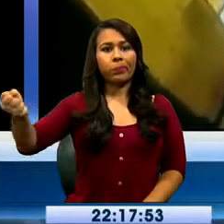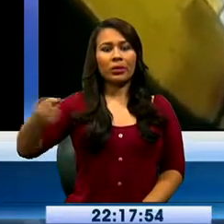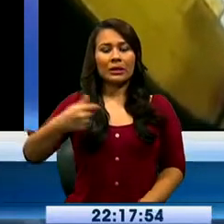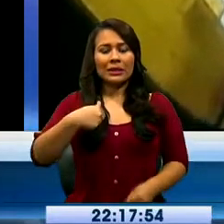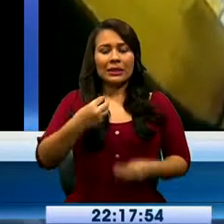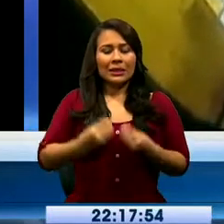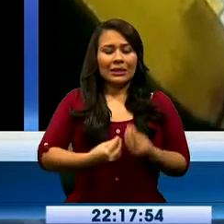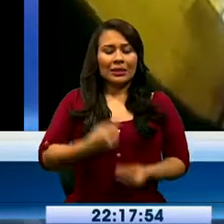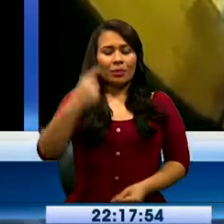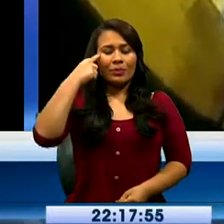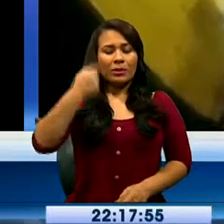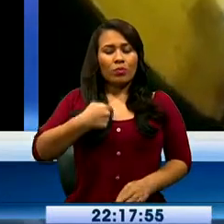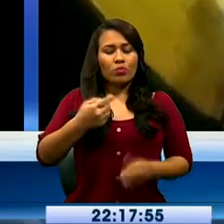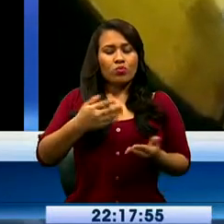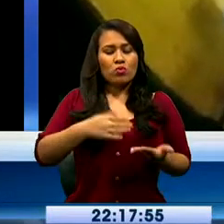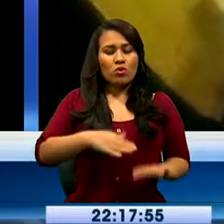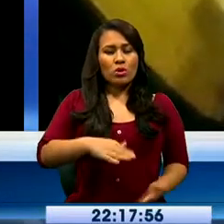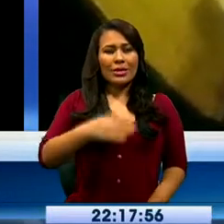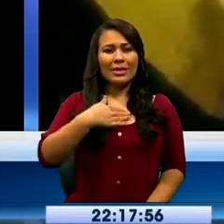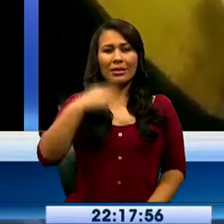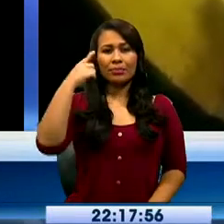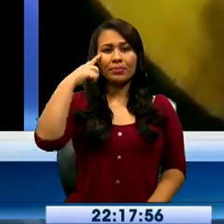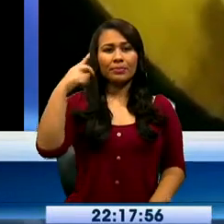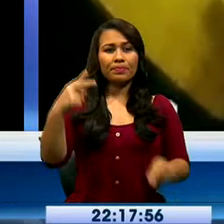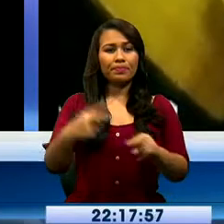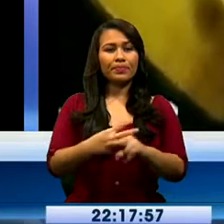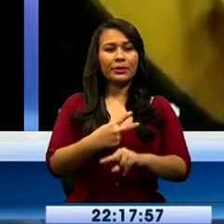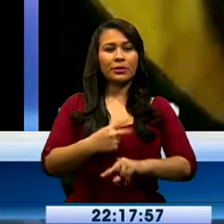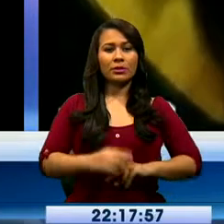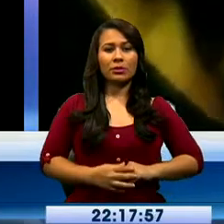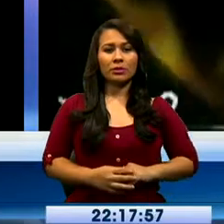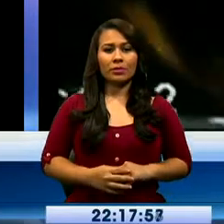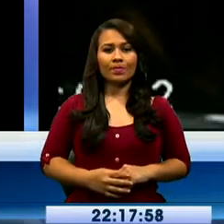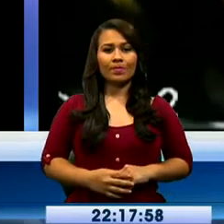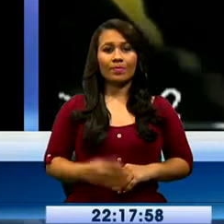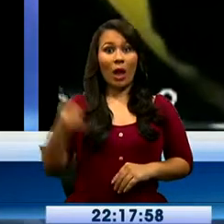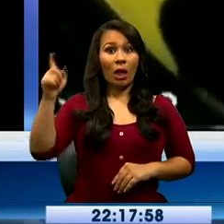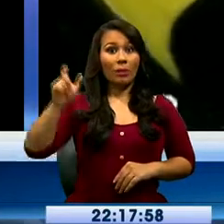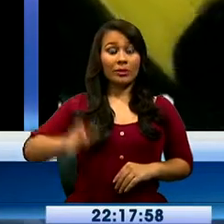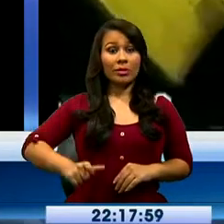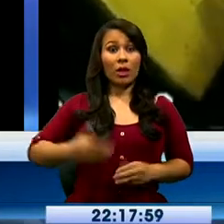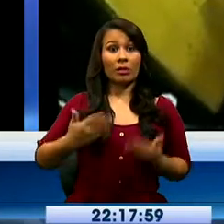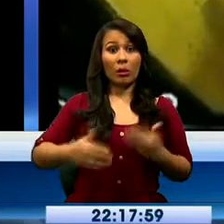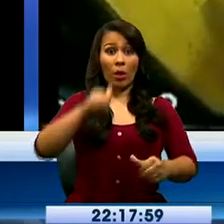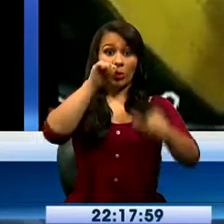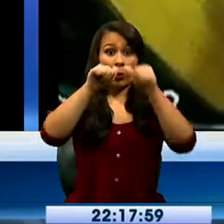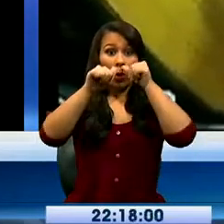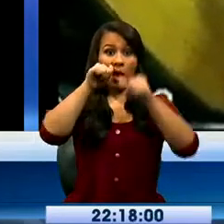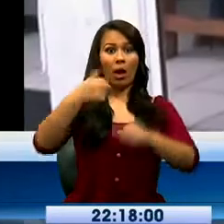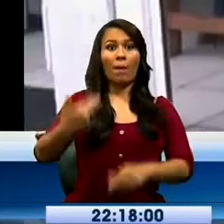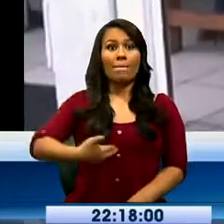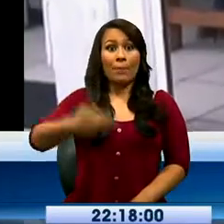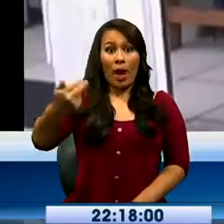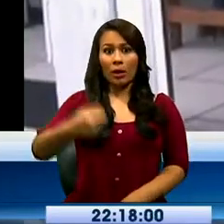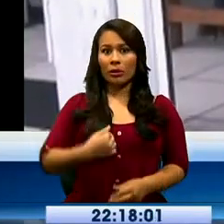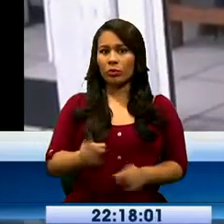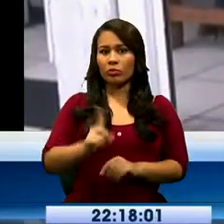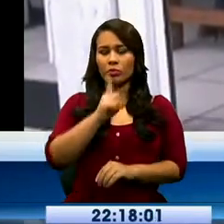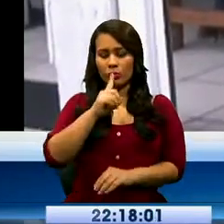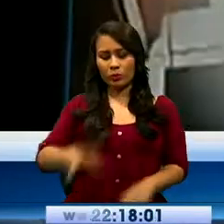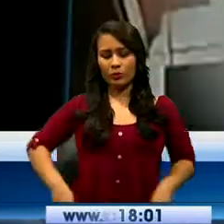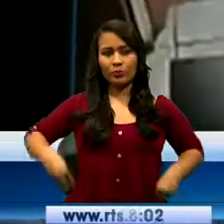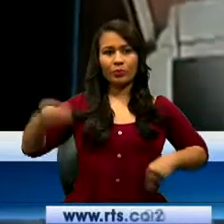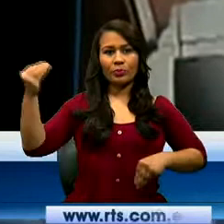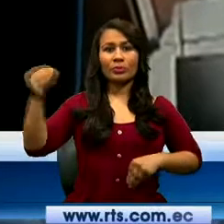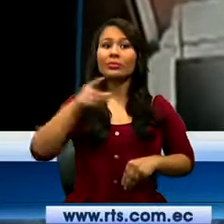se acabó toda la vida de uno, porque ellos pueden estar drogados o cualquier cosa, les puede escapar un tiro. Además, uno de